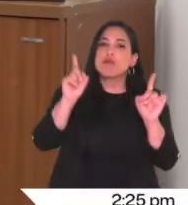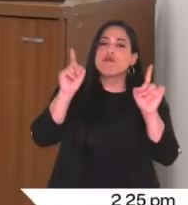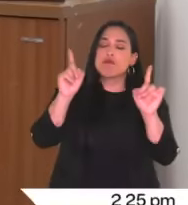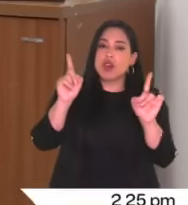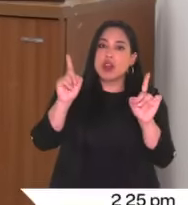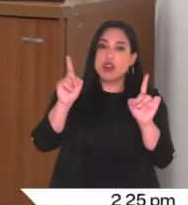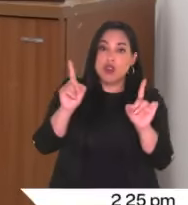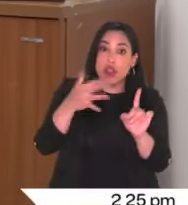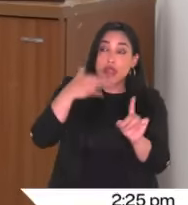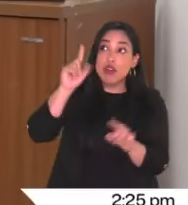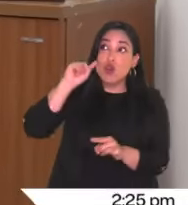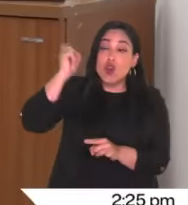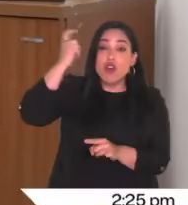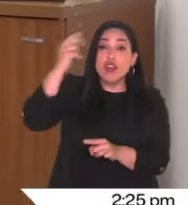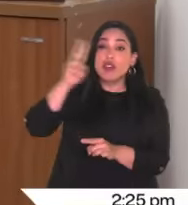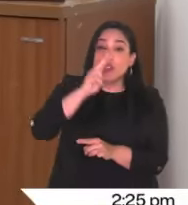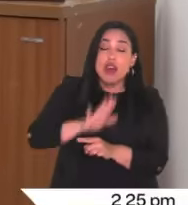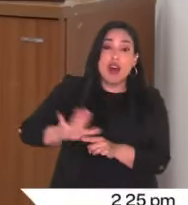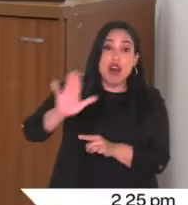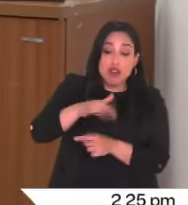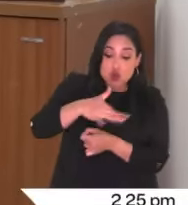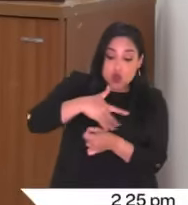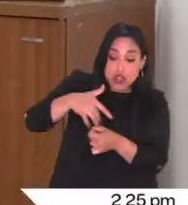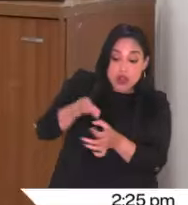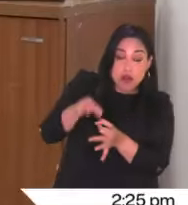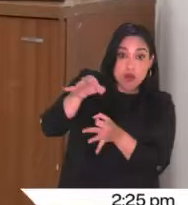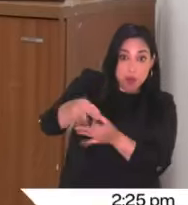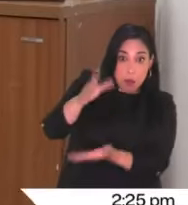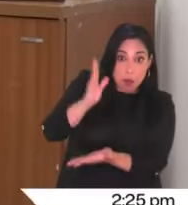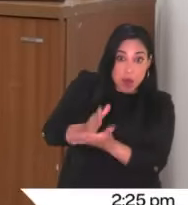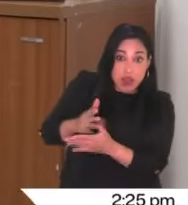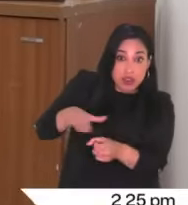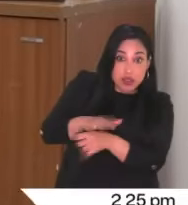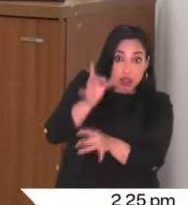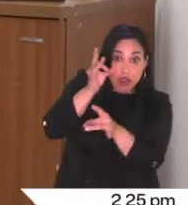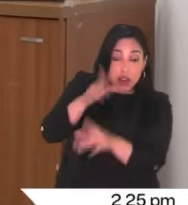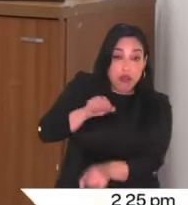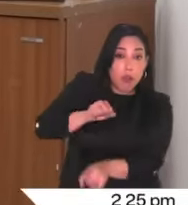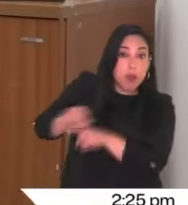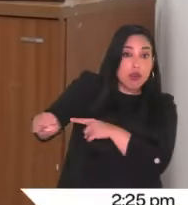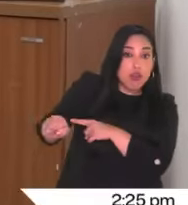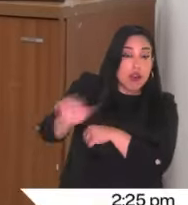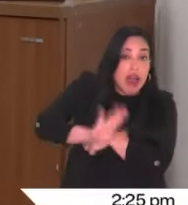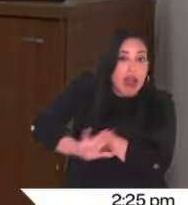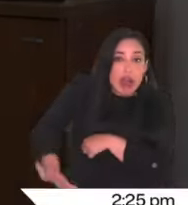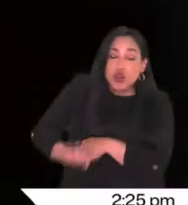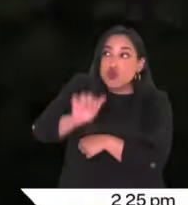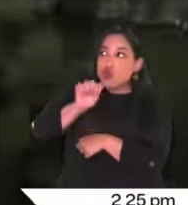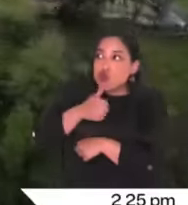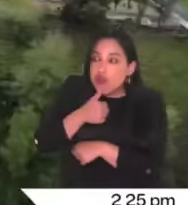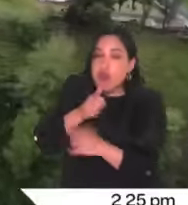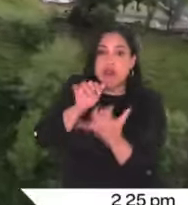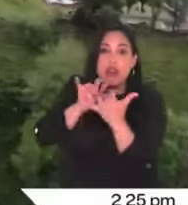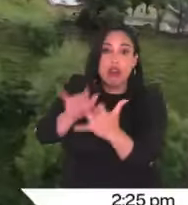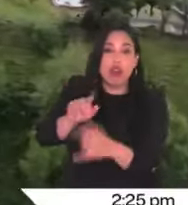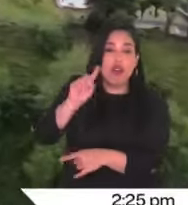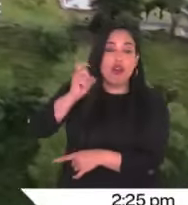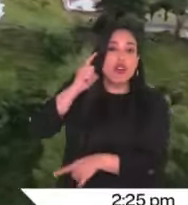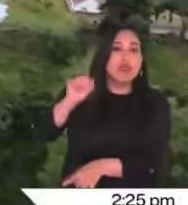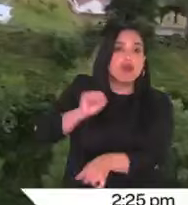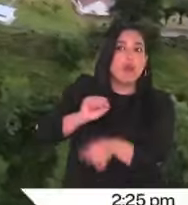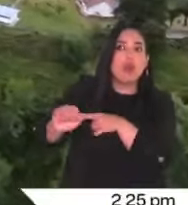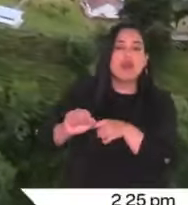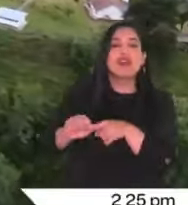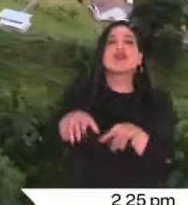estado olvidados por el gobierno nacional, aun cuando tuvimos estos sufrimientos de la guerra. Los